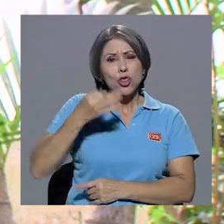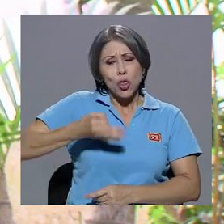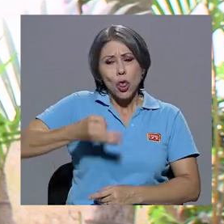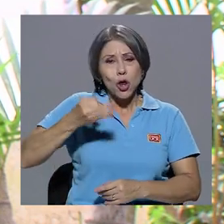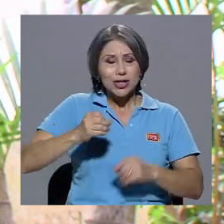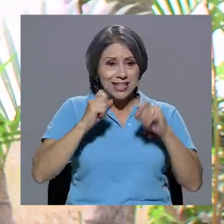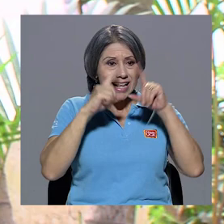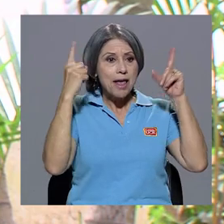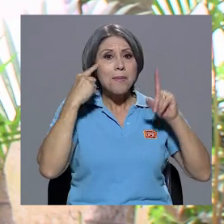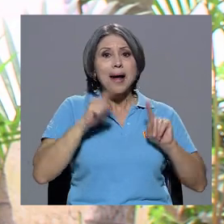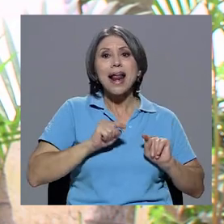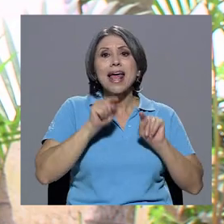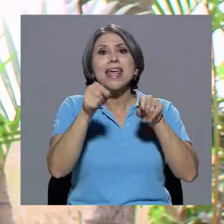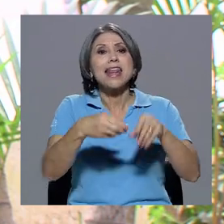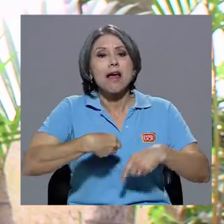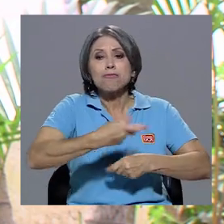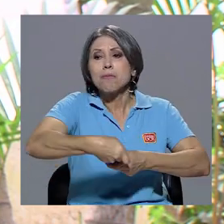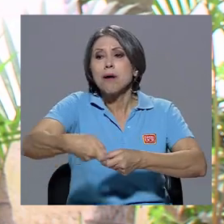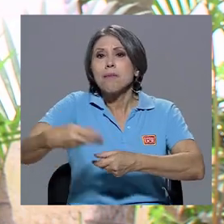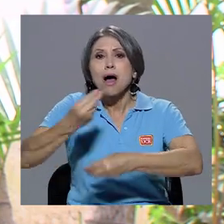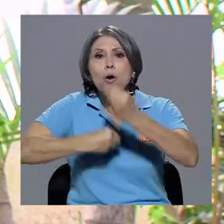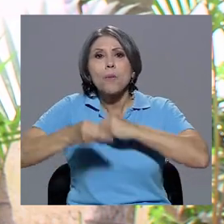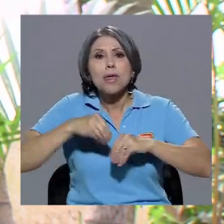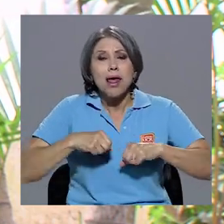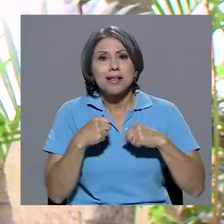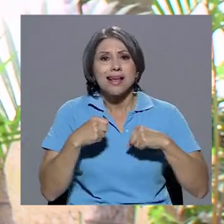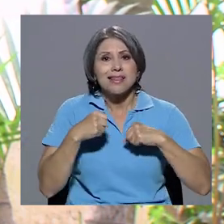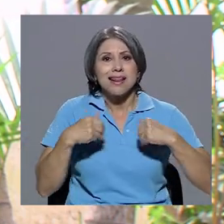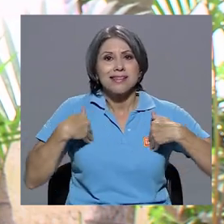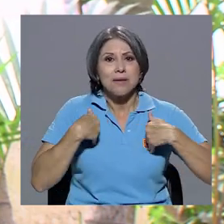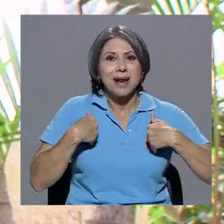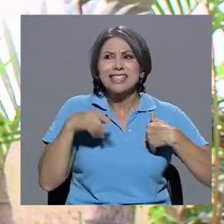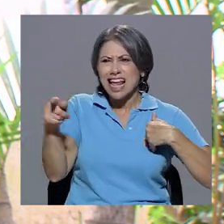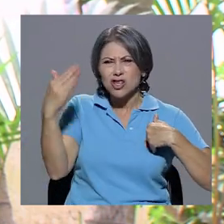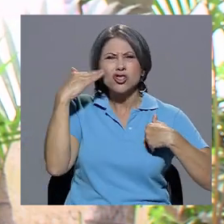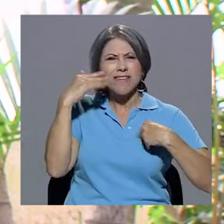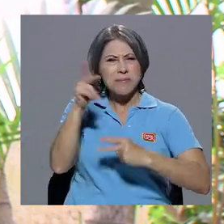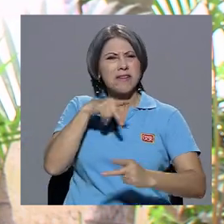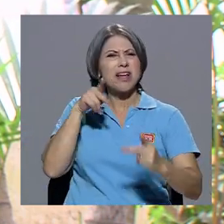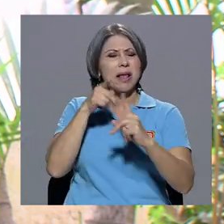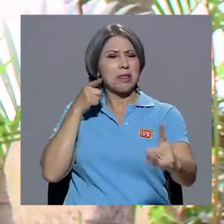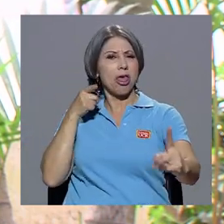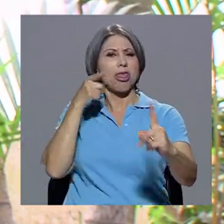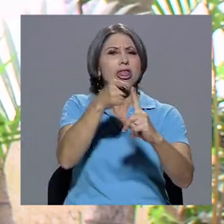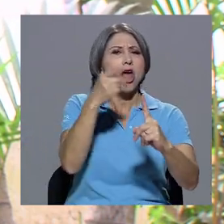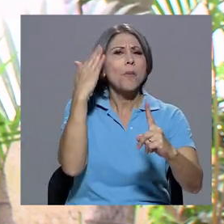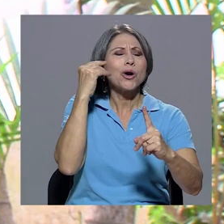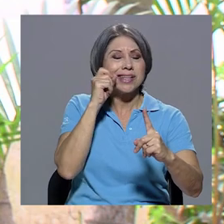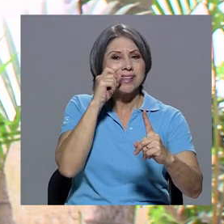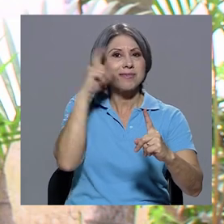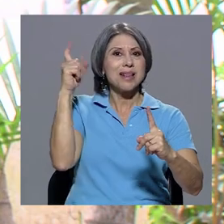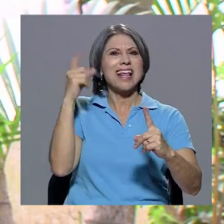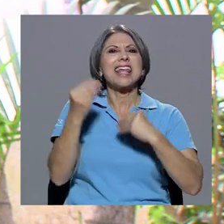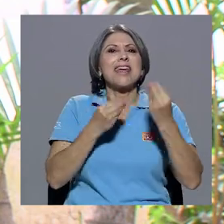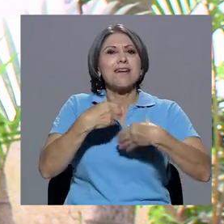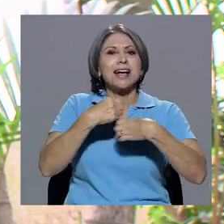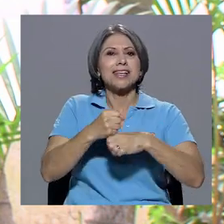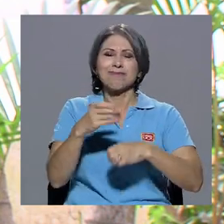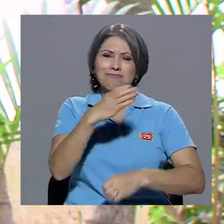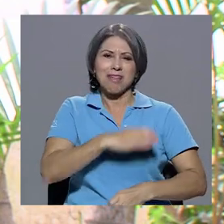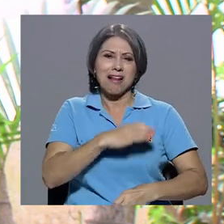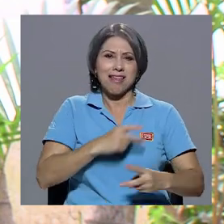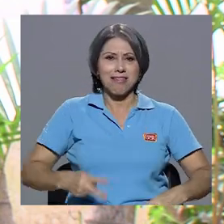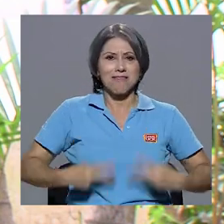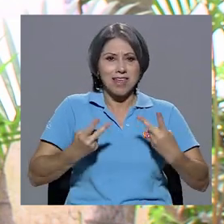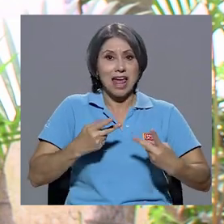para alimentar a sus gallinas y a sus animales. Ellos saben exactamente por qué están levantándose cada mañana, qué es lo que van a hacer, y eso les trae calidad de vida, eso les trae por lo